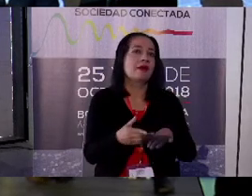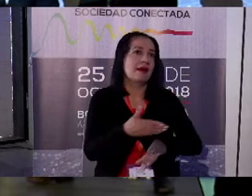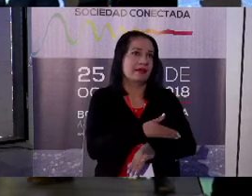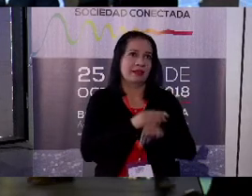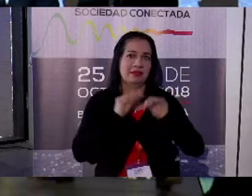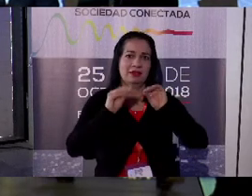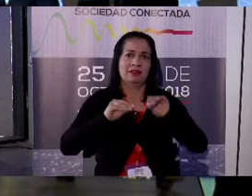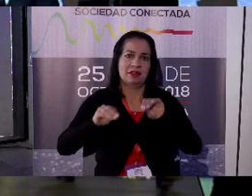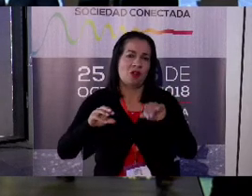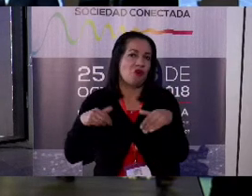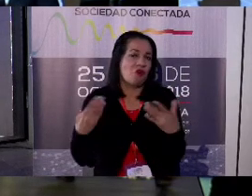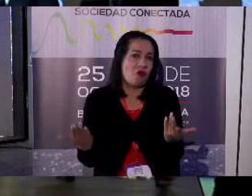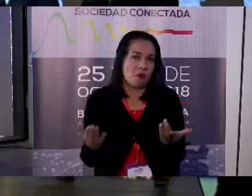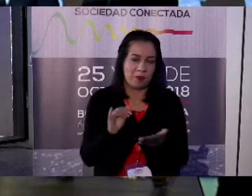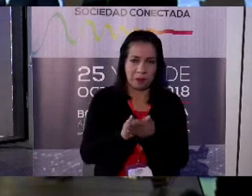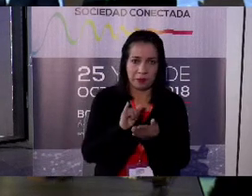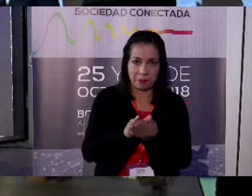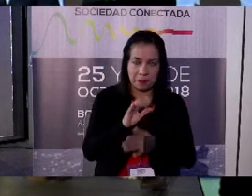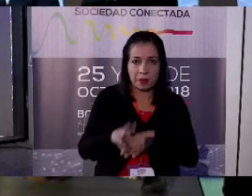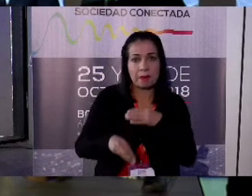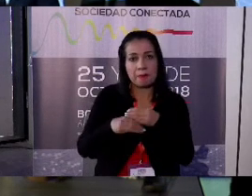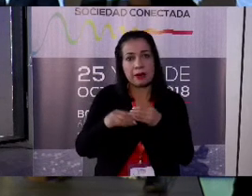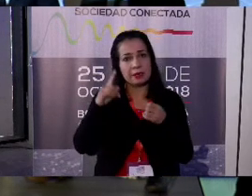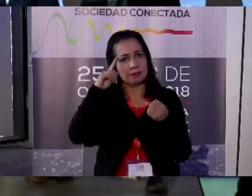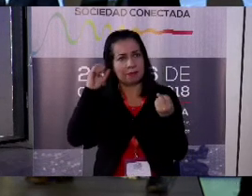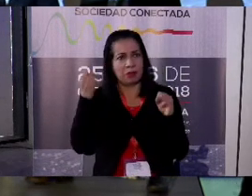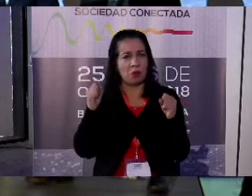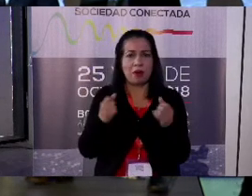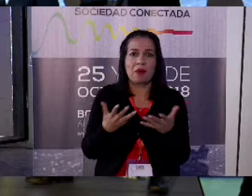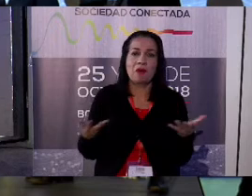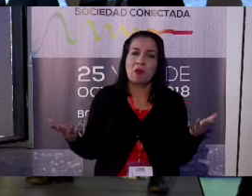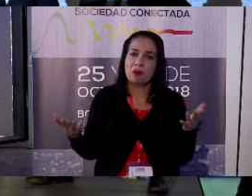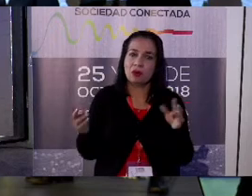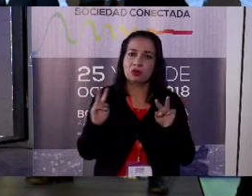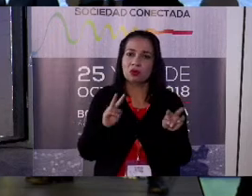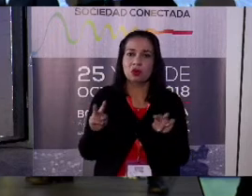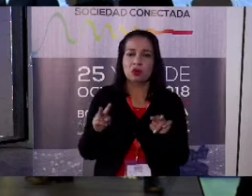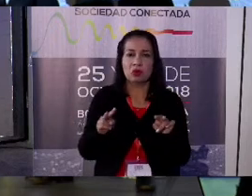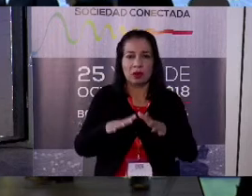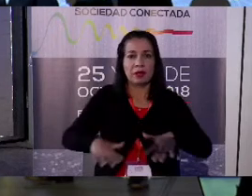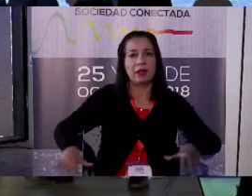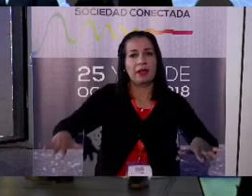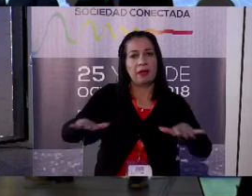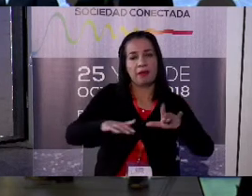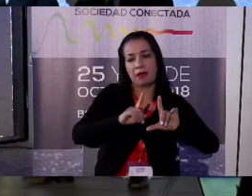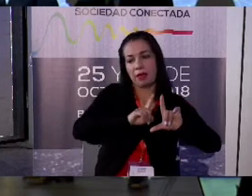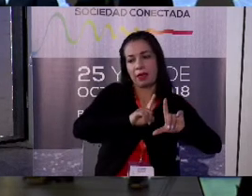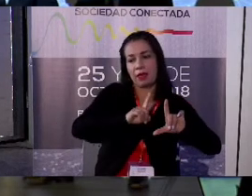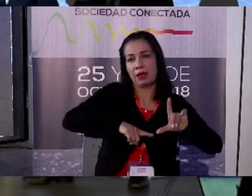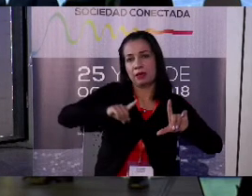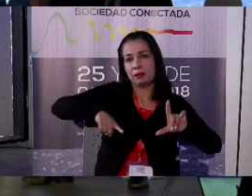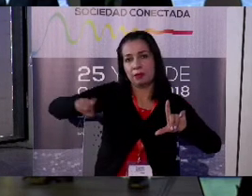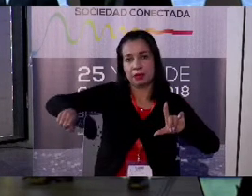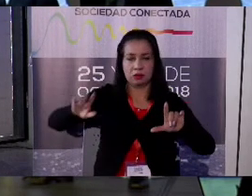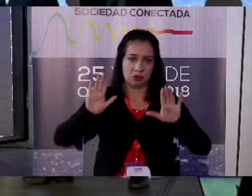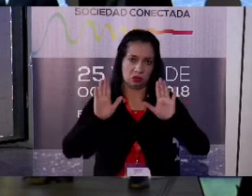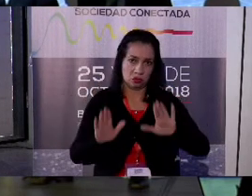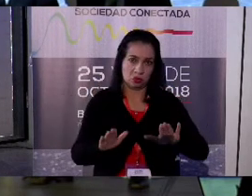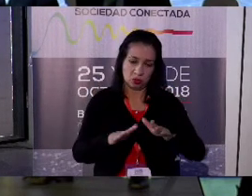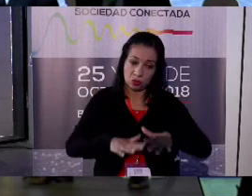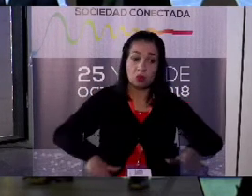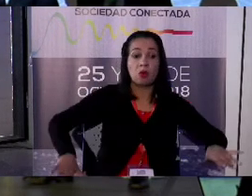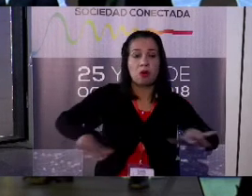capacitamos también están preocupados de cómo es la la valoración del espectro en las zonas cuando están